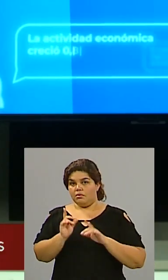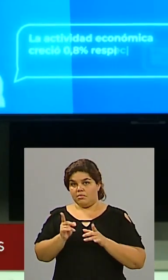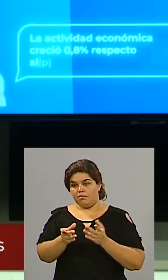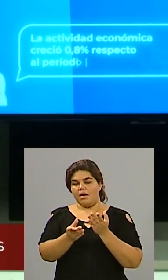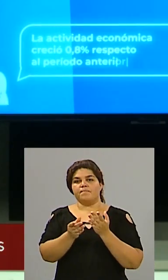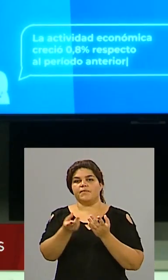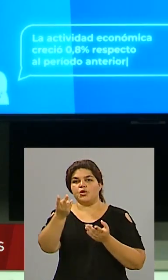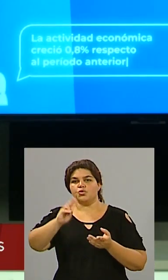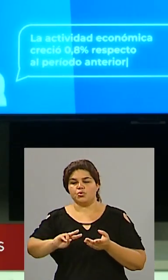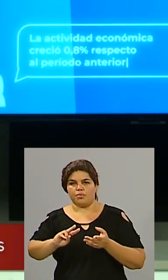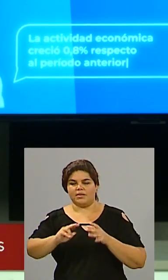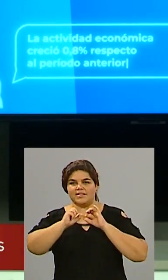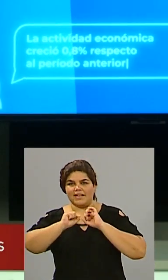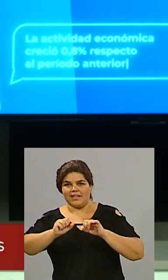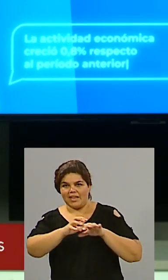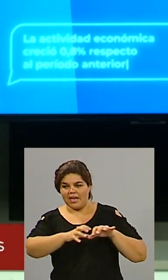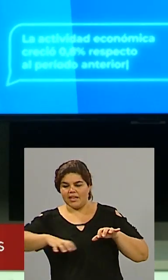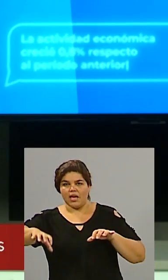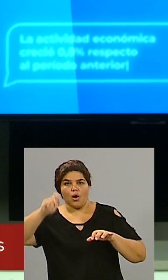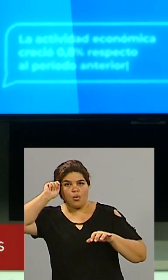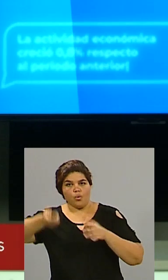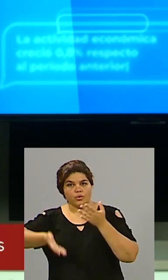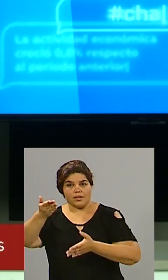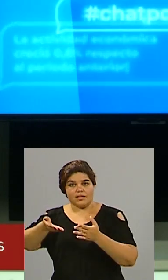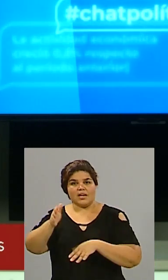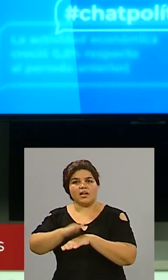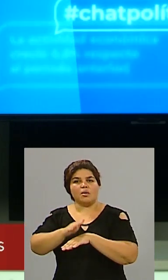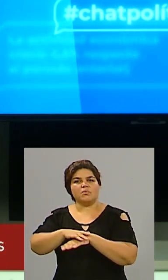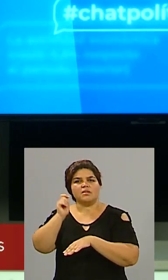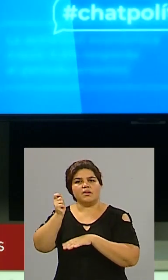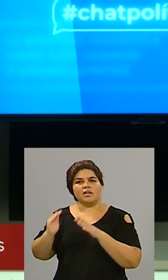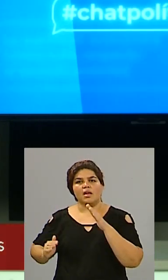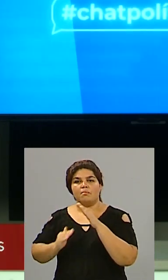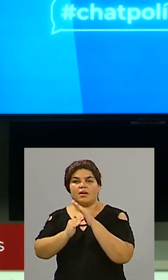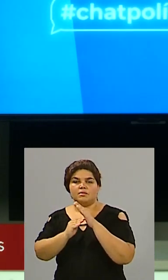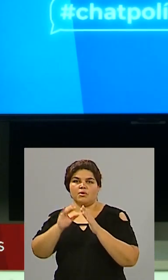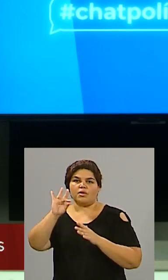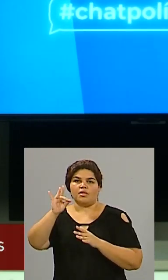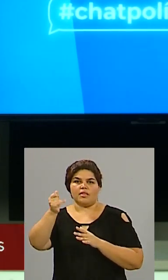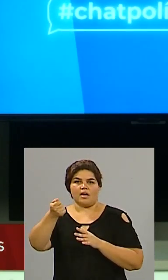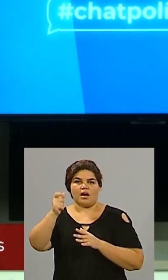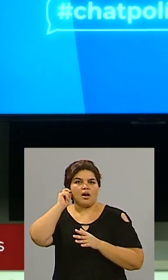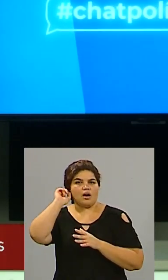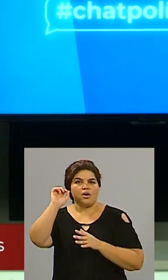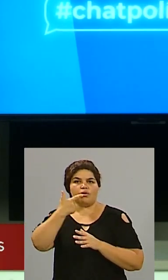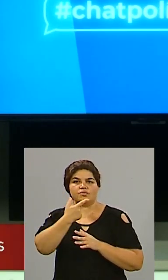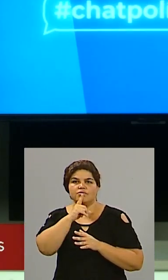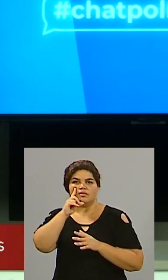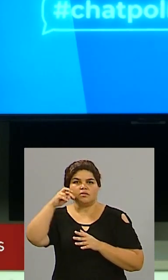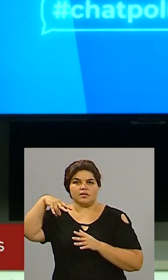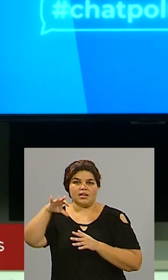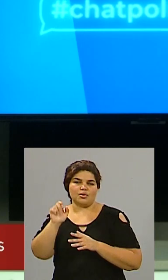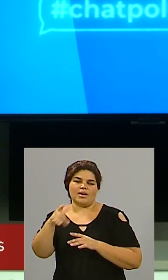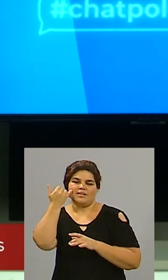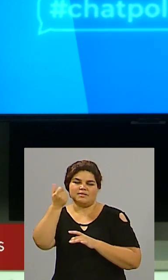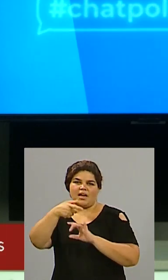subsecretaría de justicia, que va a estar a cargo el doctor Marcelo D'Agostino, va a trabajar conmigo. Él ya lleva una experiencia en esto, así que para mí es